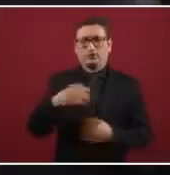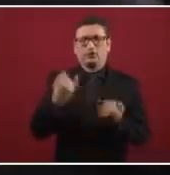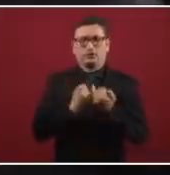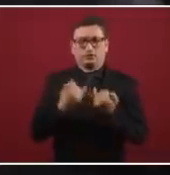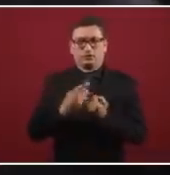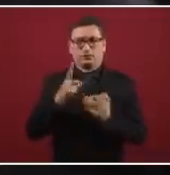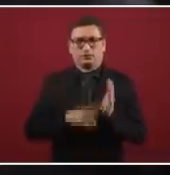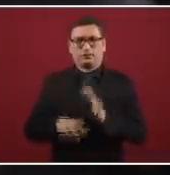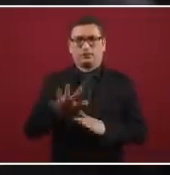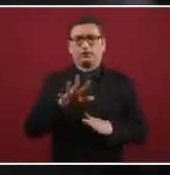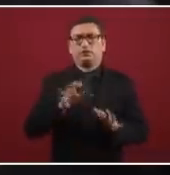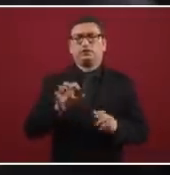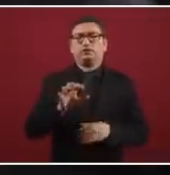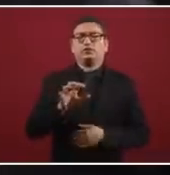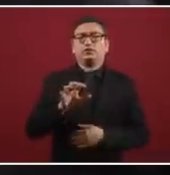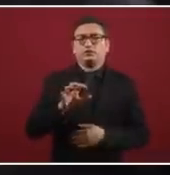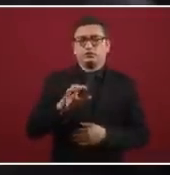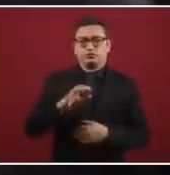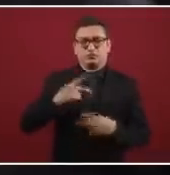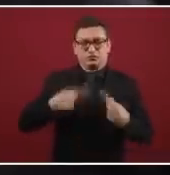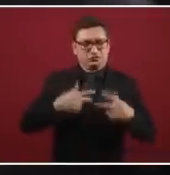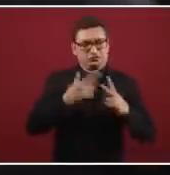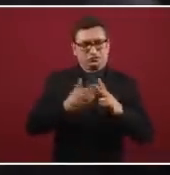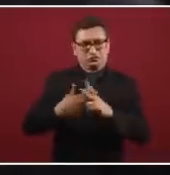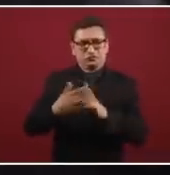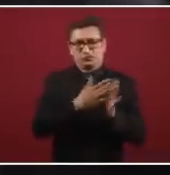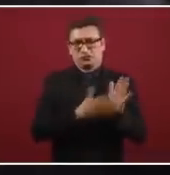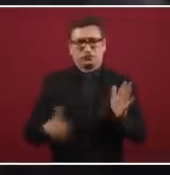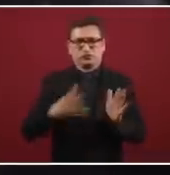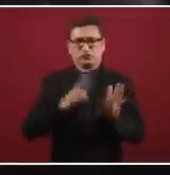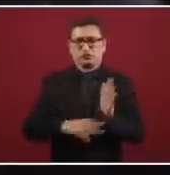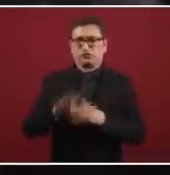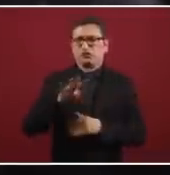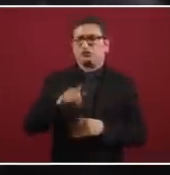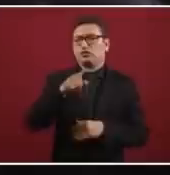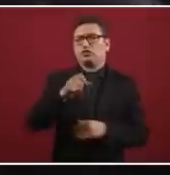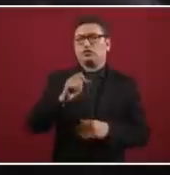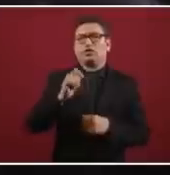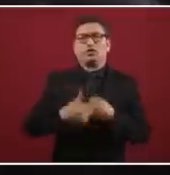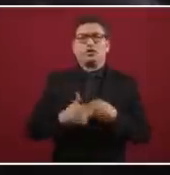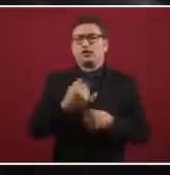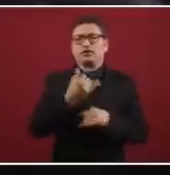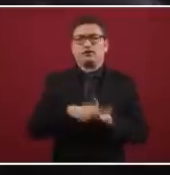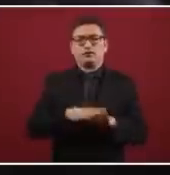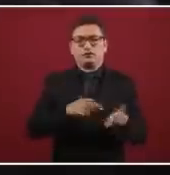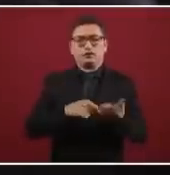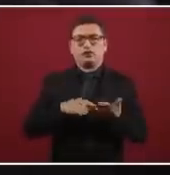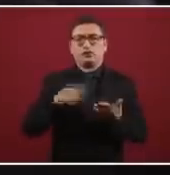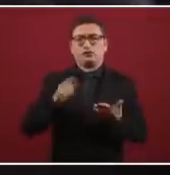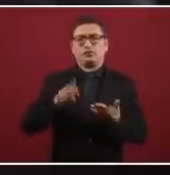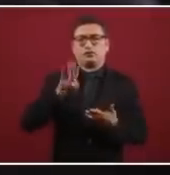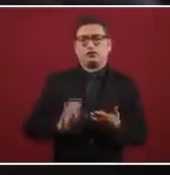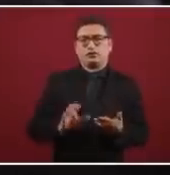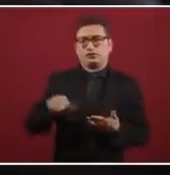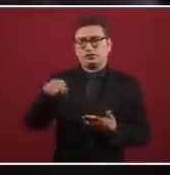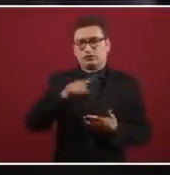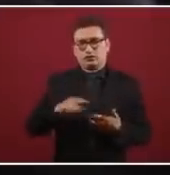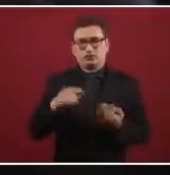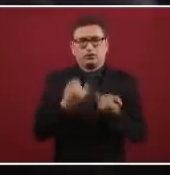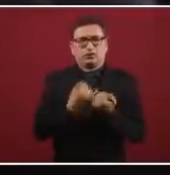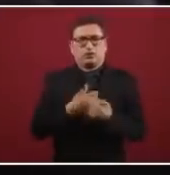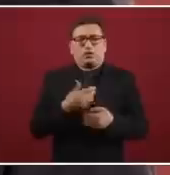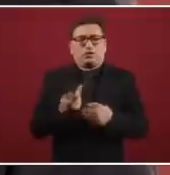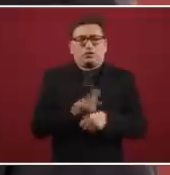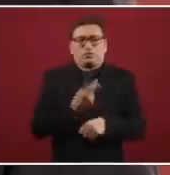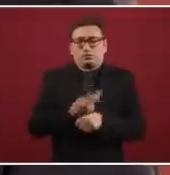los 1.500 homicidios solo en lo que va de 2019. ¿Tiene algún informe sobre los operativos en Baja California y sus